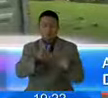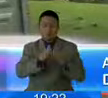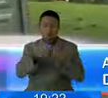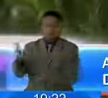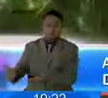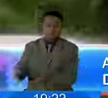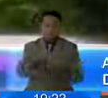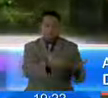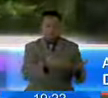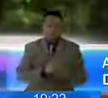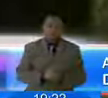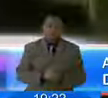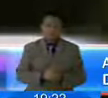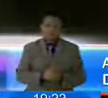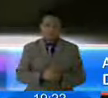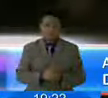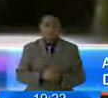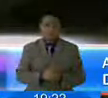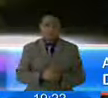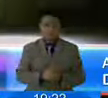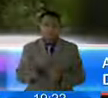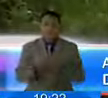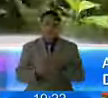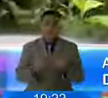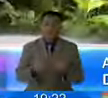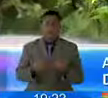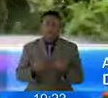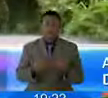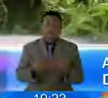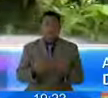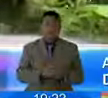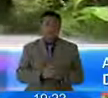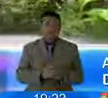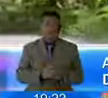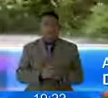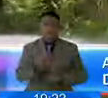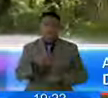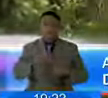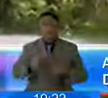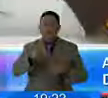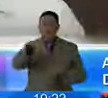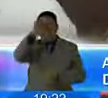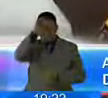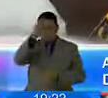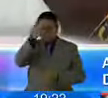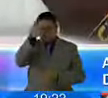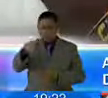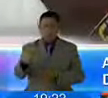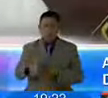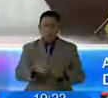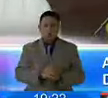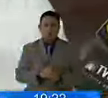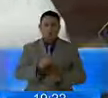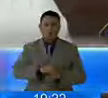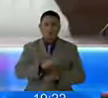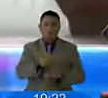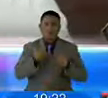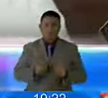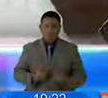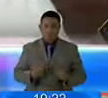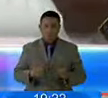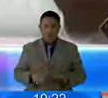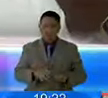familiares, un caso que podría quedar cerrado en el campo policial al no conocer las causas del deceso. Lamentablemente el estado de putrefacción no